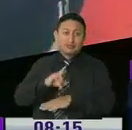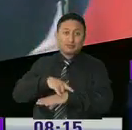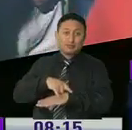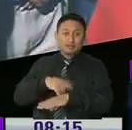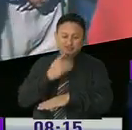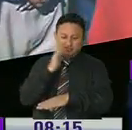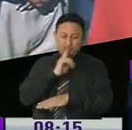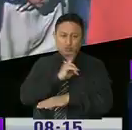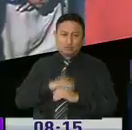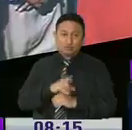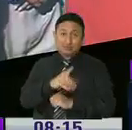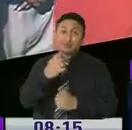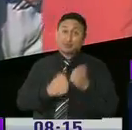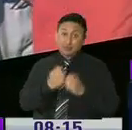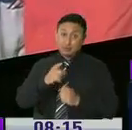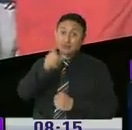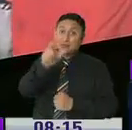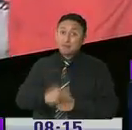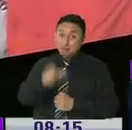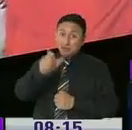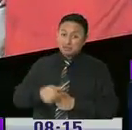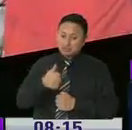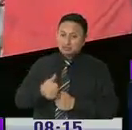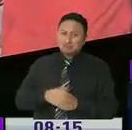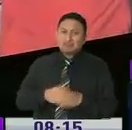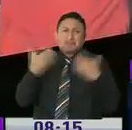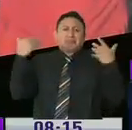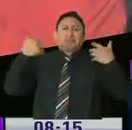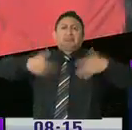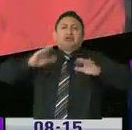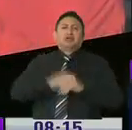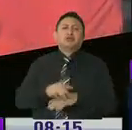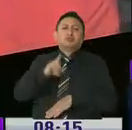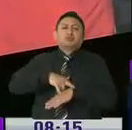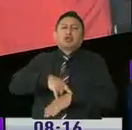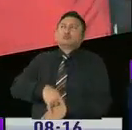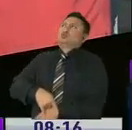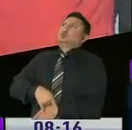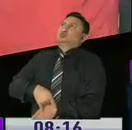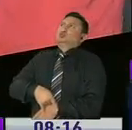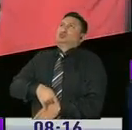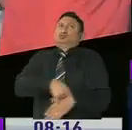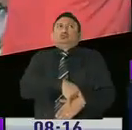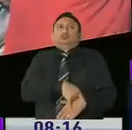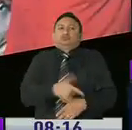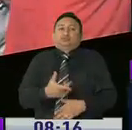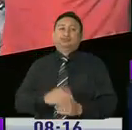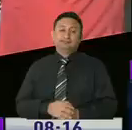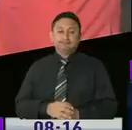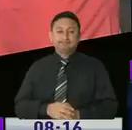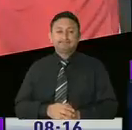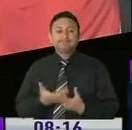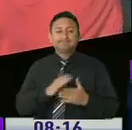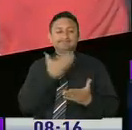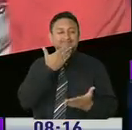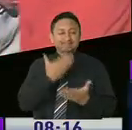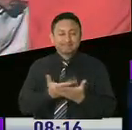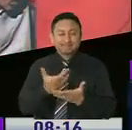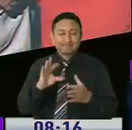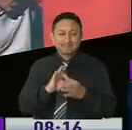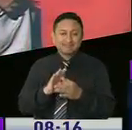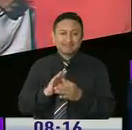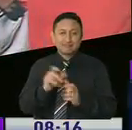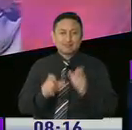que también ese es un problema de la ciudadanía que cree que puede hacer de servicios públicos cualquier vereda. Sofía Vintimilla, gracias, junto